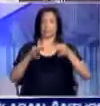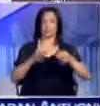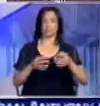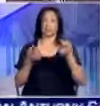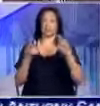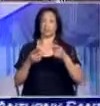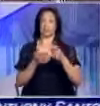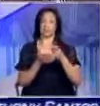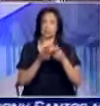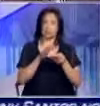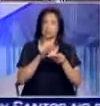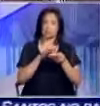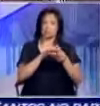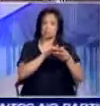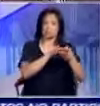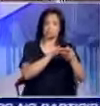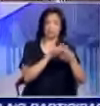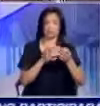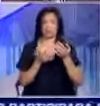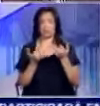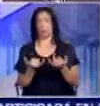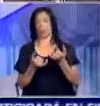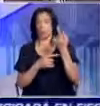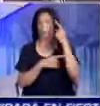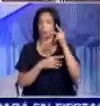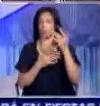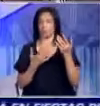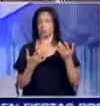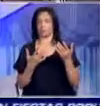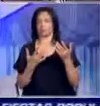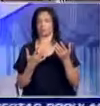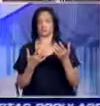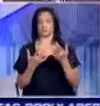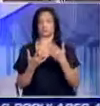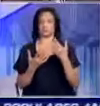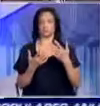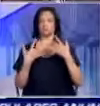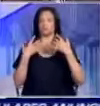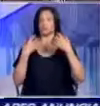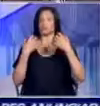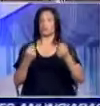están introduciendo a partir de hoy donde más que